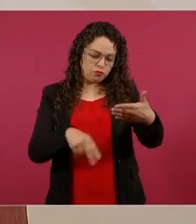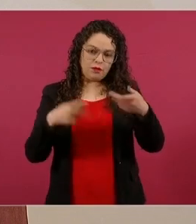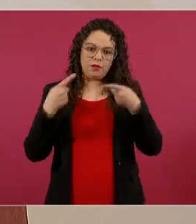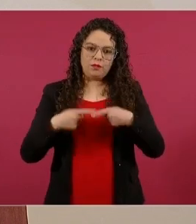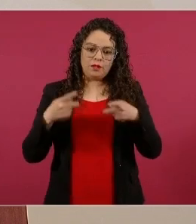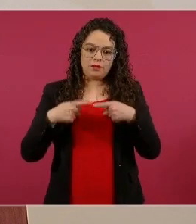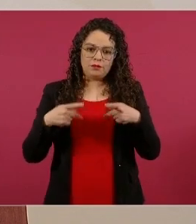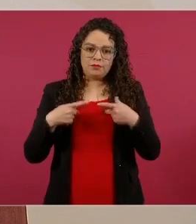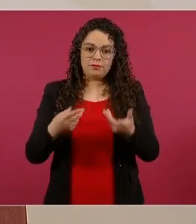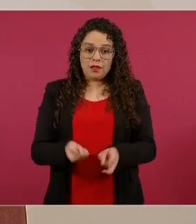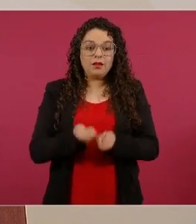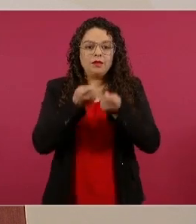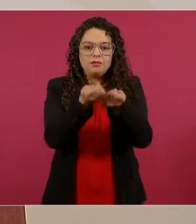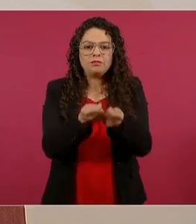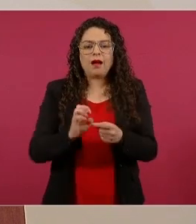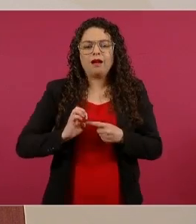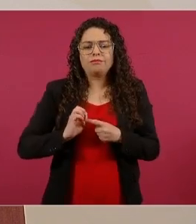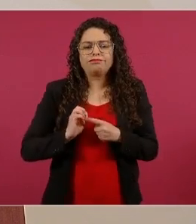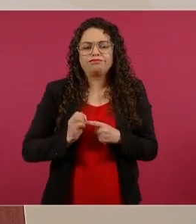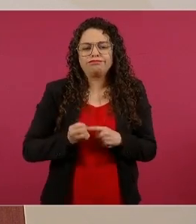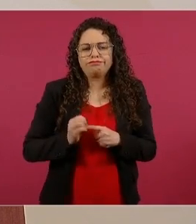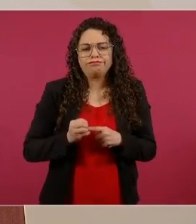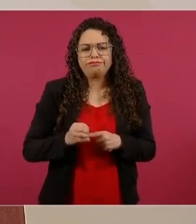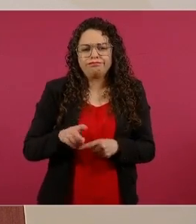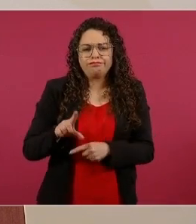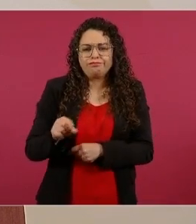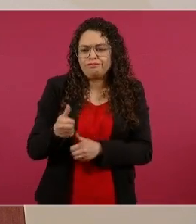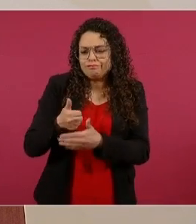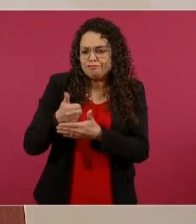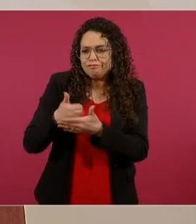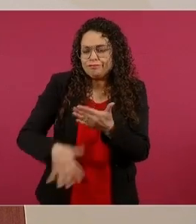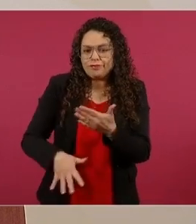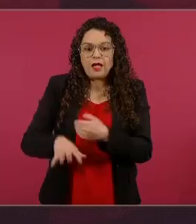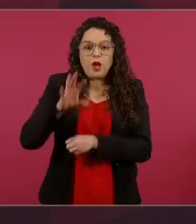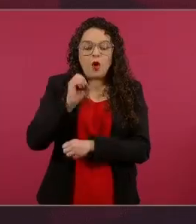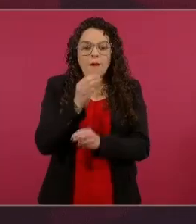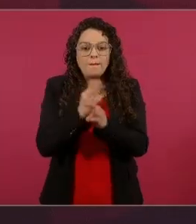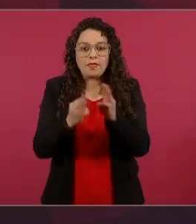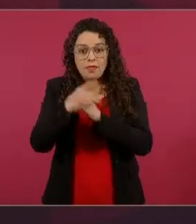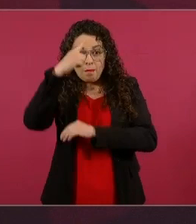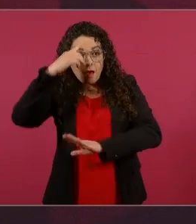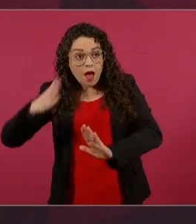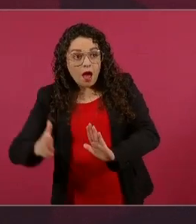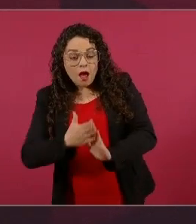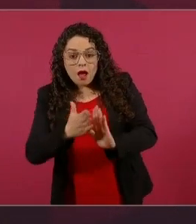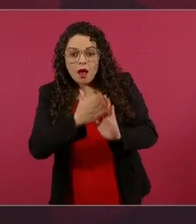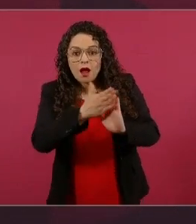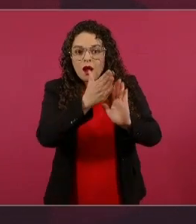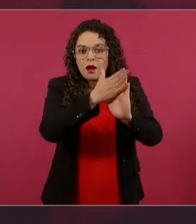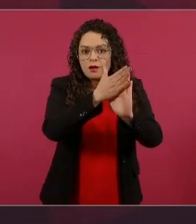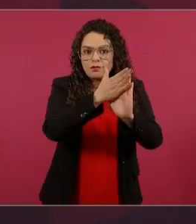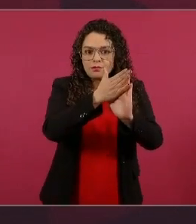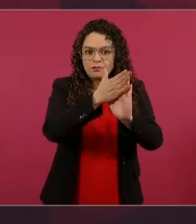gorgojo materiales de construcción no se me vo a olvidar eso